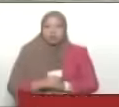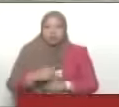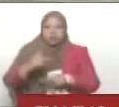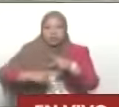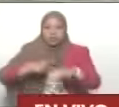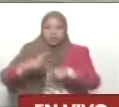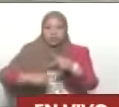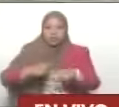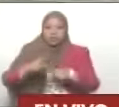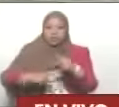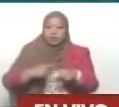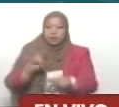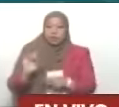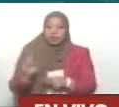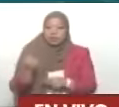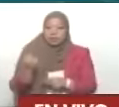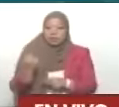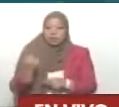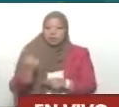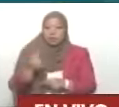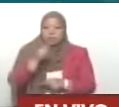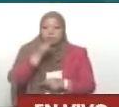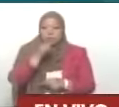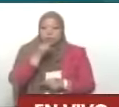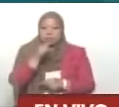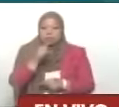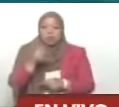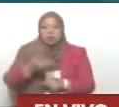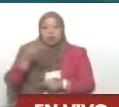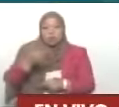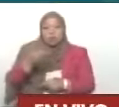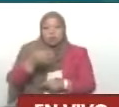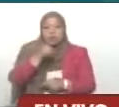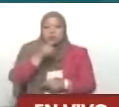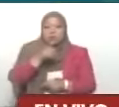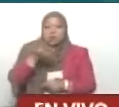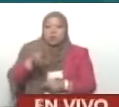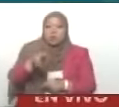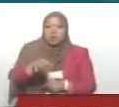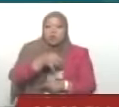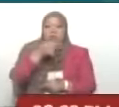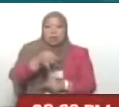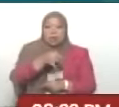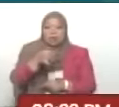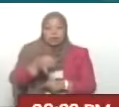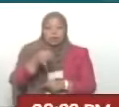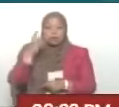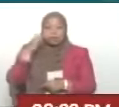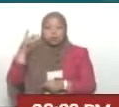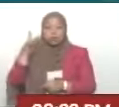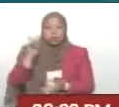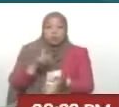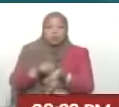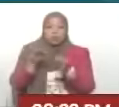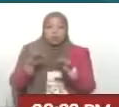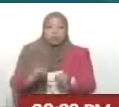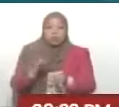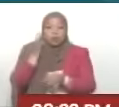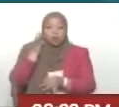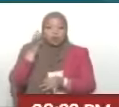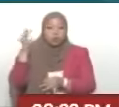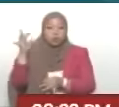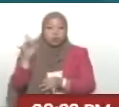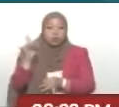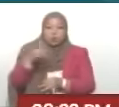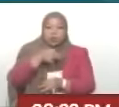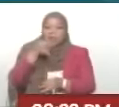cargo. Exacto. Entonces, ¿qué es lo que debemos resaltar? Que nunca es tarde para soñar, que nos enfoquemos en ese sueño. Y si no